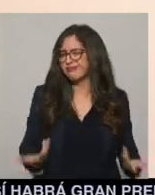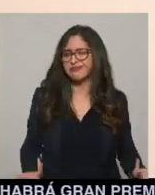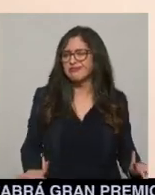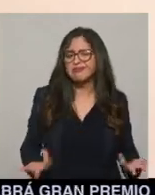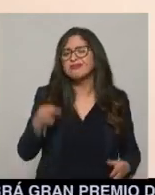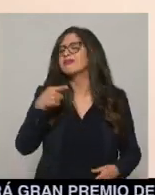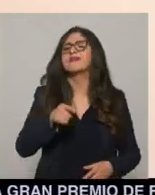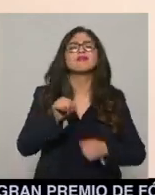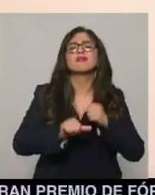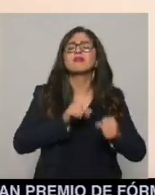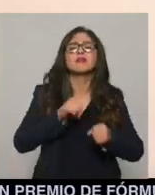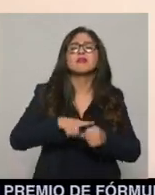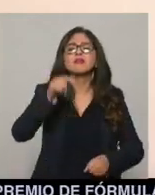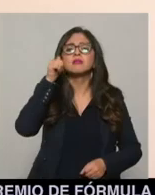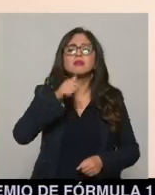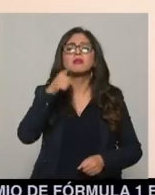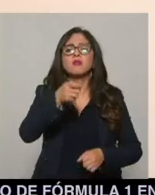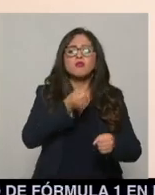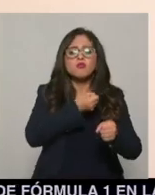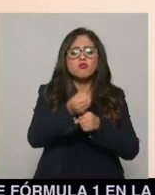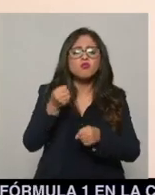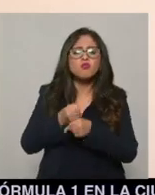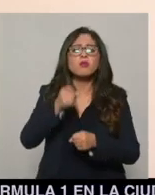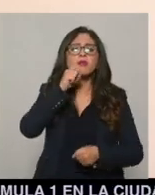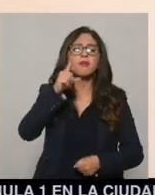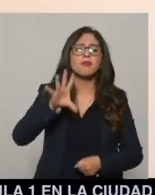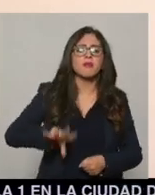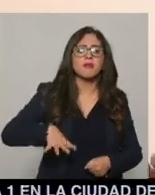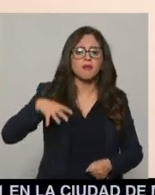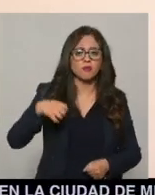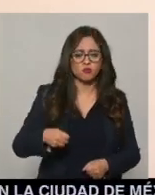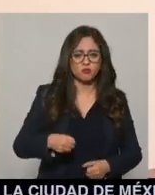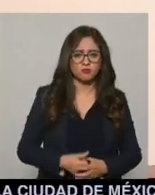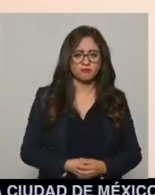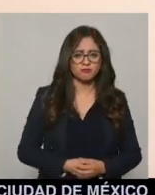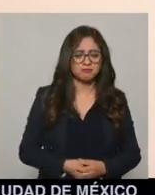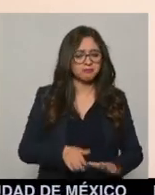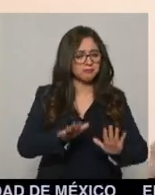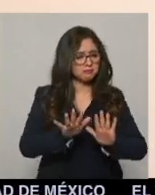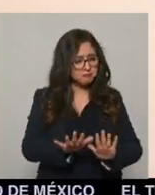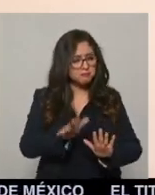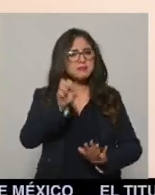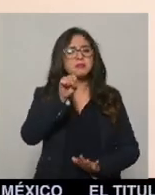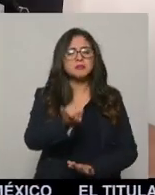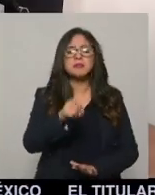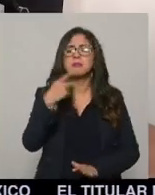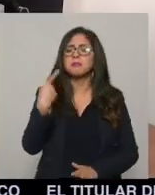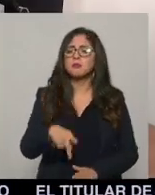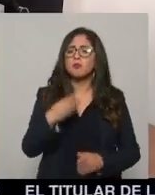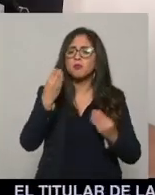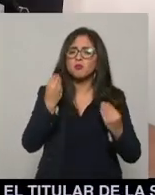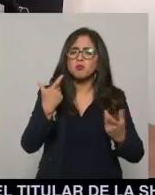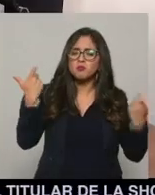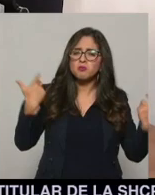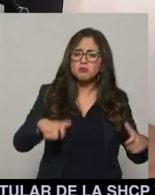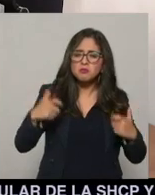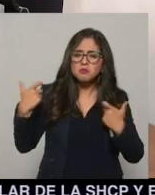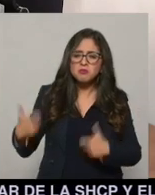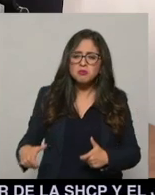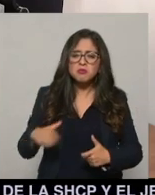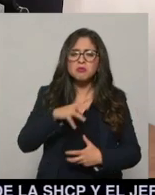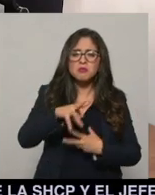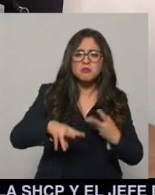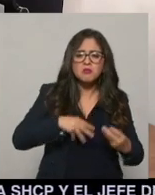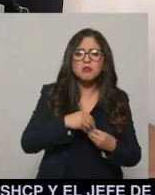los animales fuera de la explotación y el abuso. No, y detrás de esto hay dinero, muchísimo Siempre. dinero. Doctora Leonora, abogado, ¿qué piensa